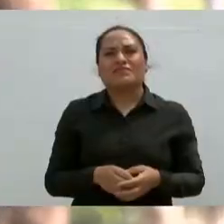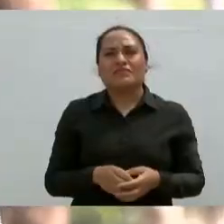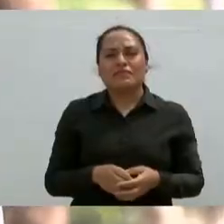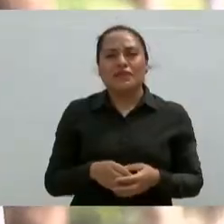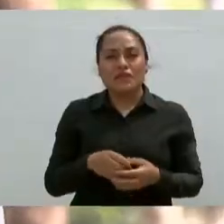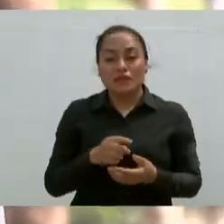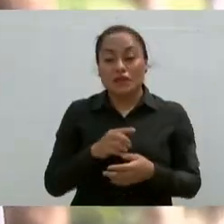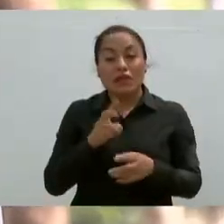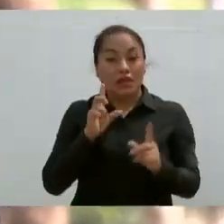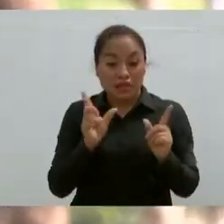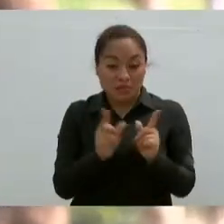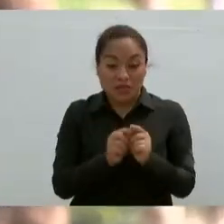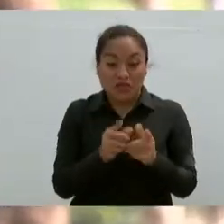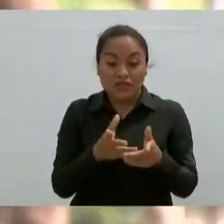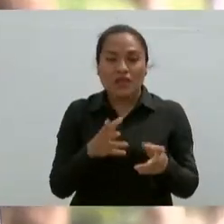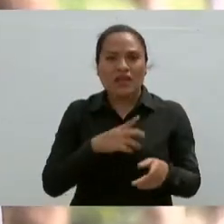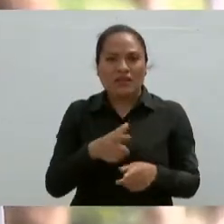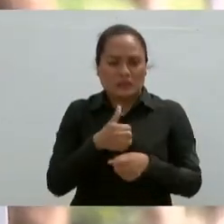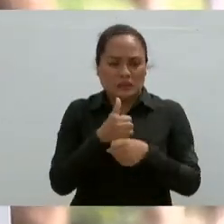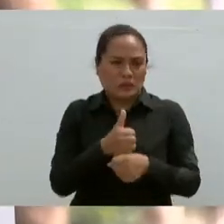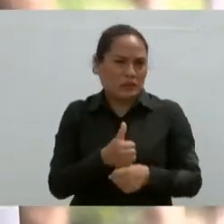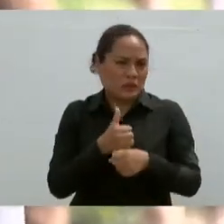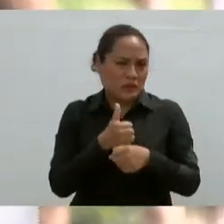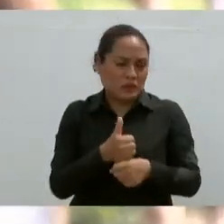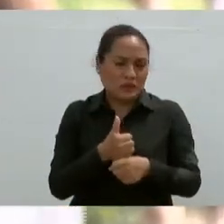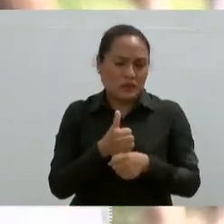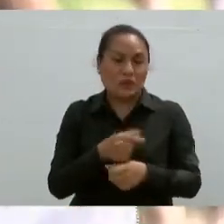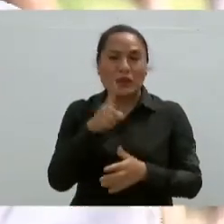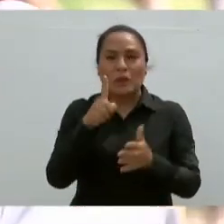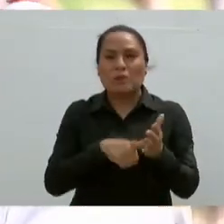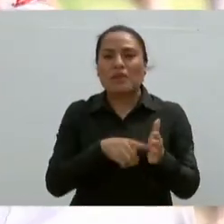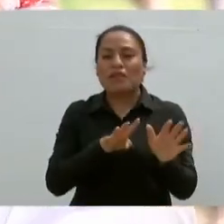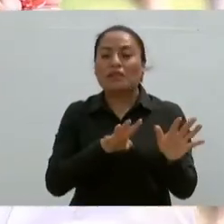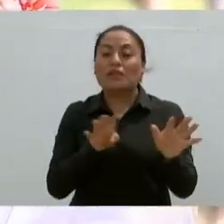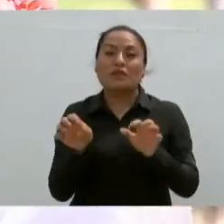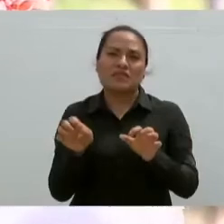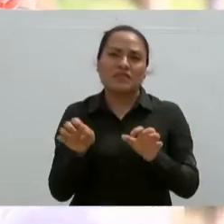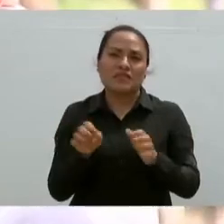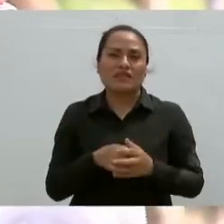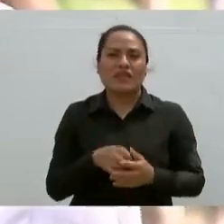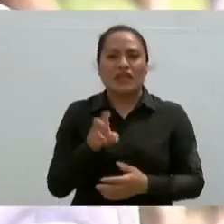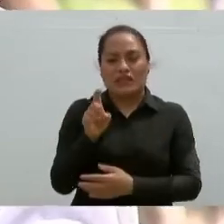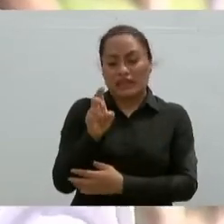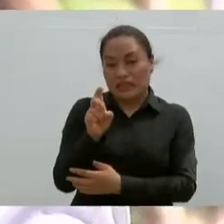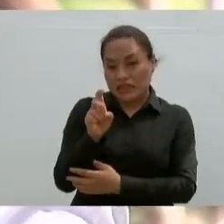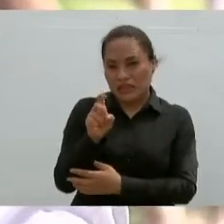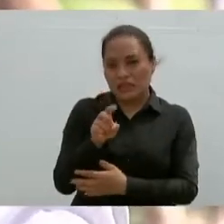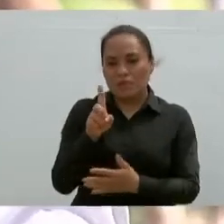vio, se padeció en 1929,